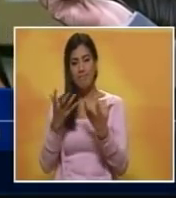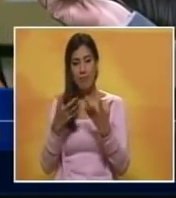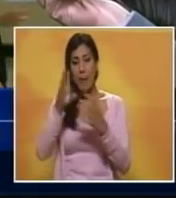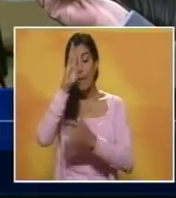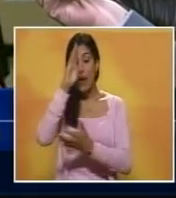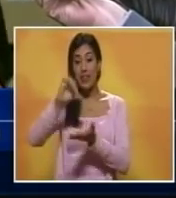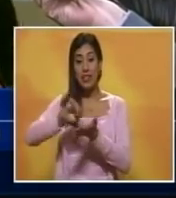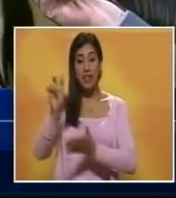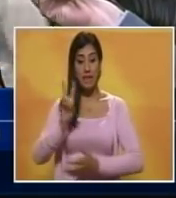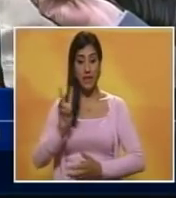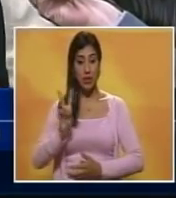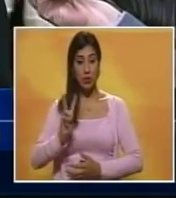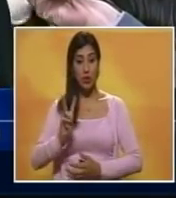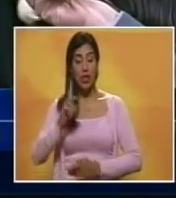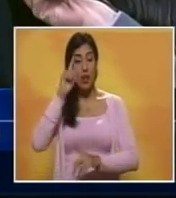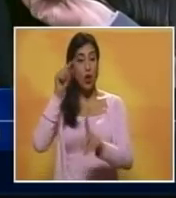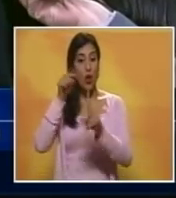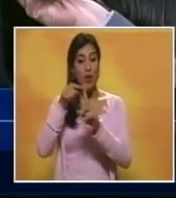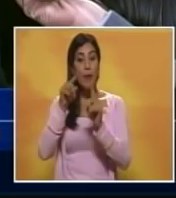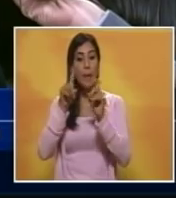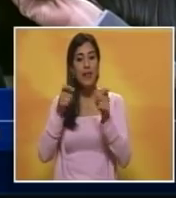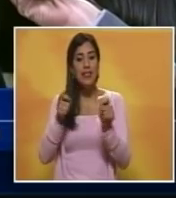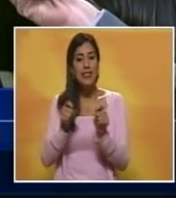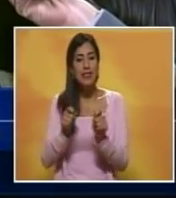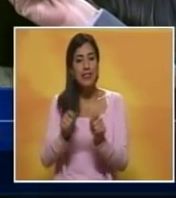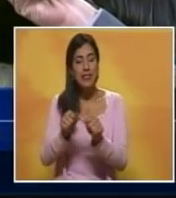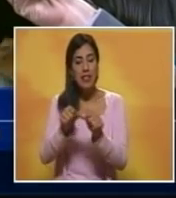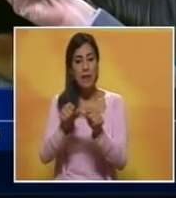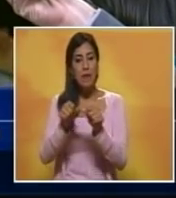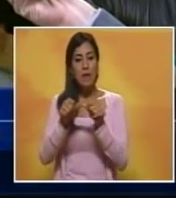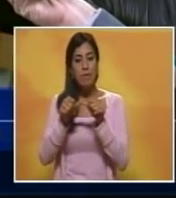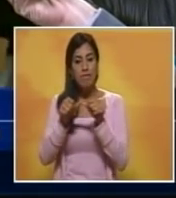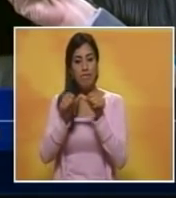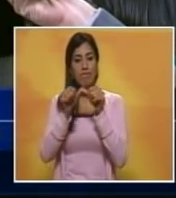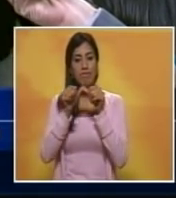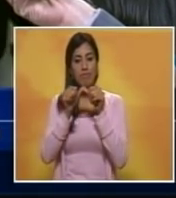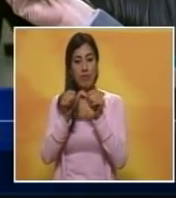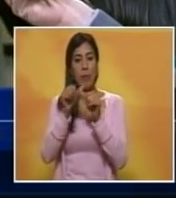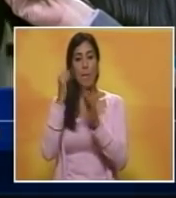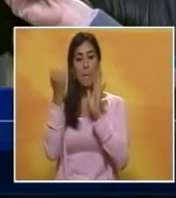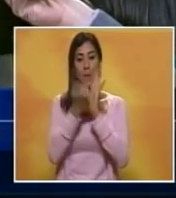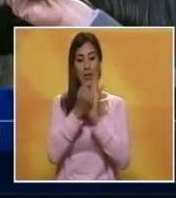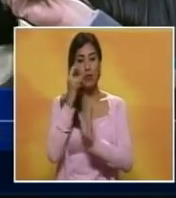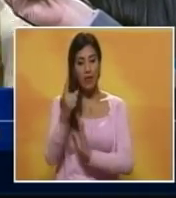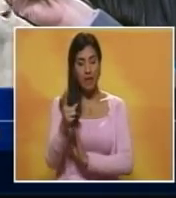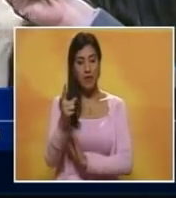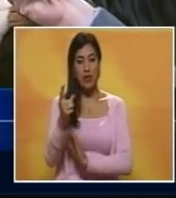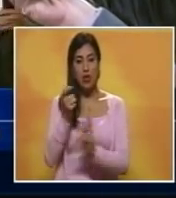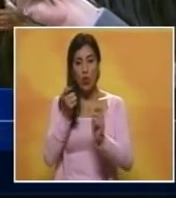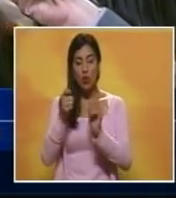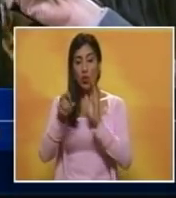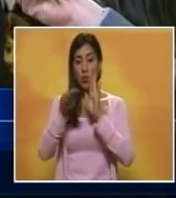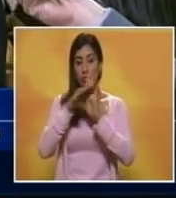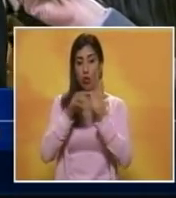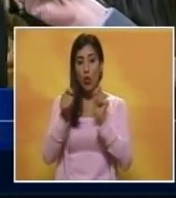el Banco Central de Venezuela, su prioridad es tratar de mantener los